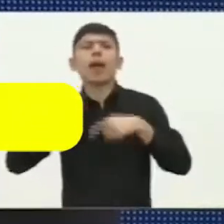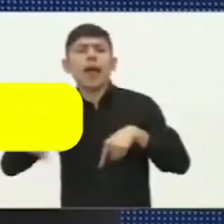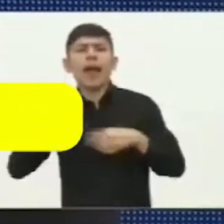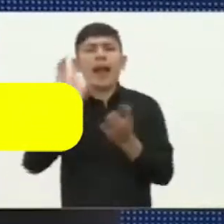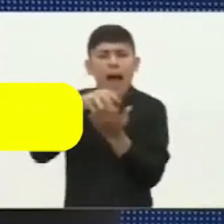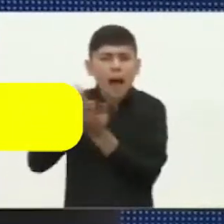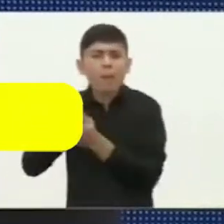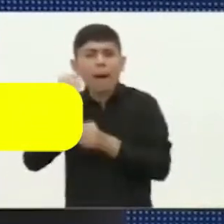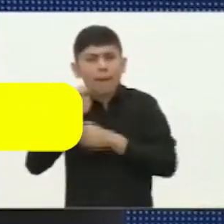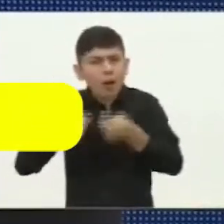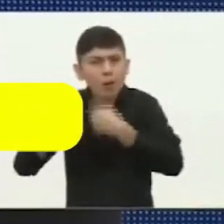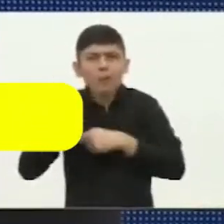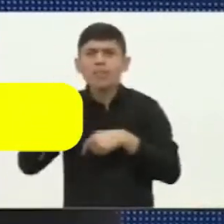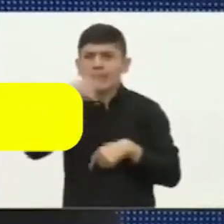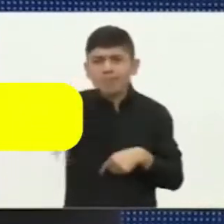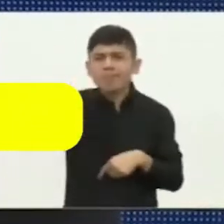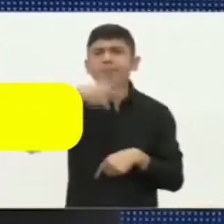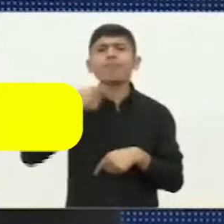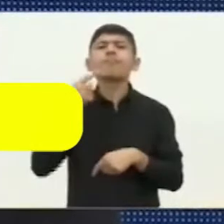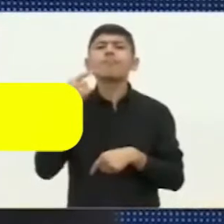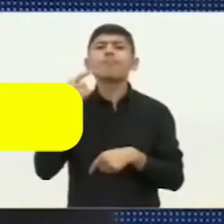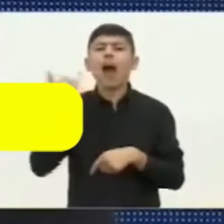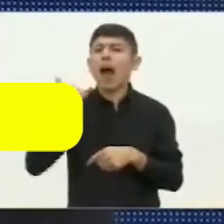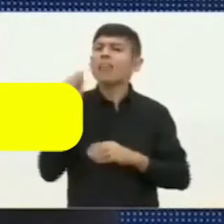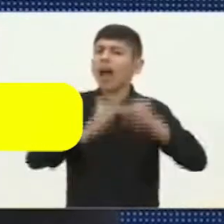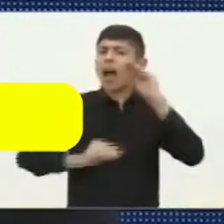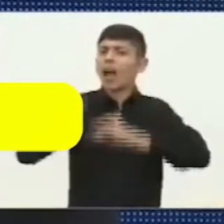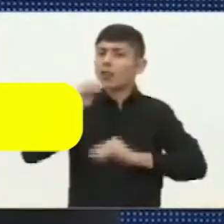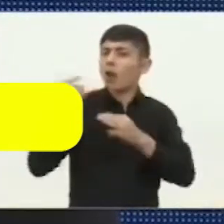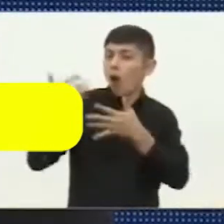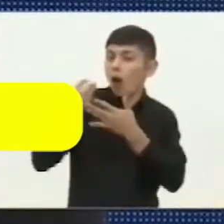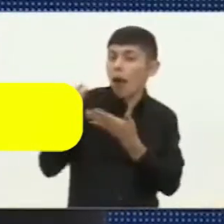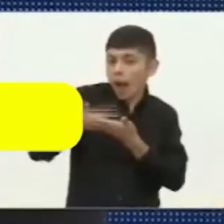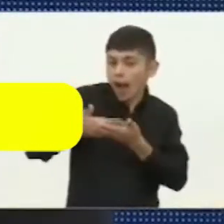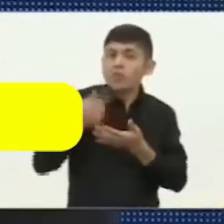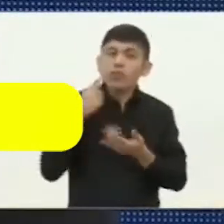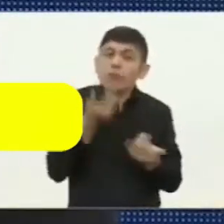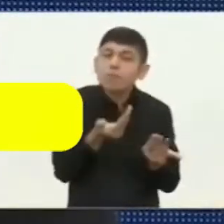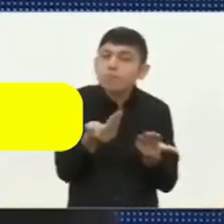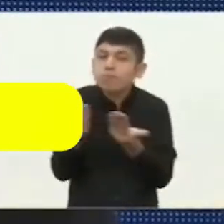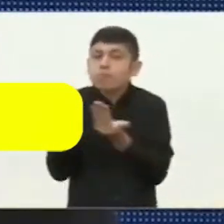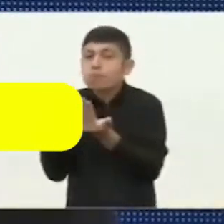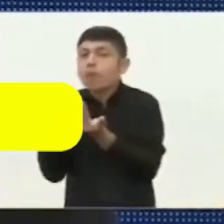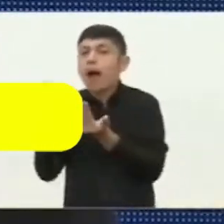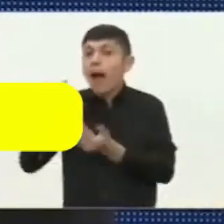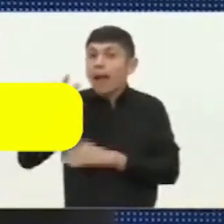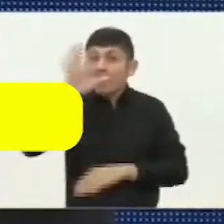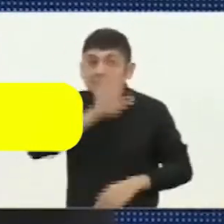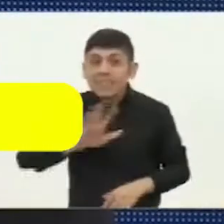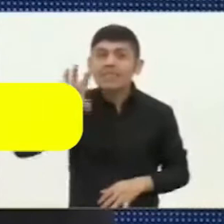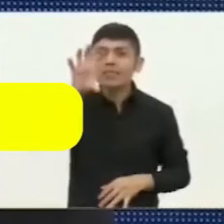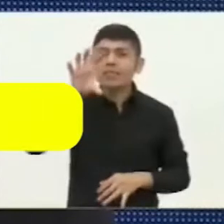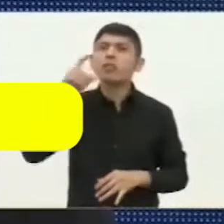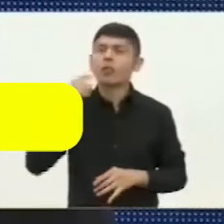cámaras comerciales, donde ya tenemos los primeros datos y donde hemos recolectado en el territorio